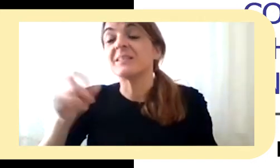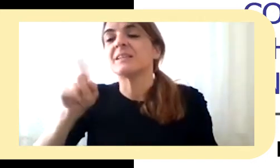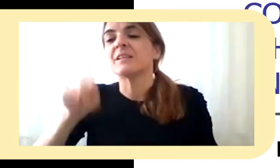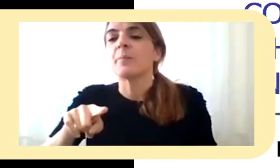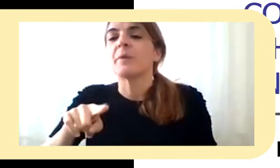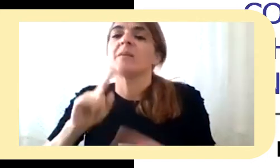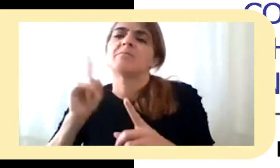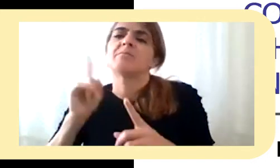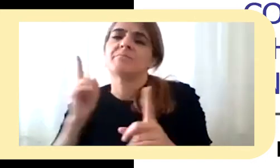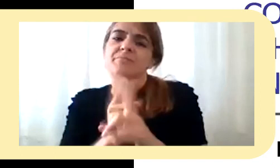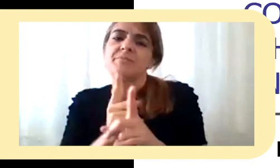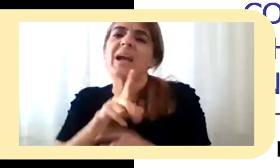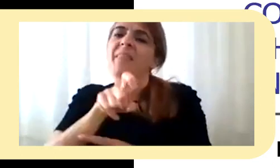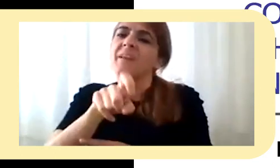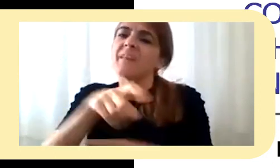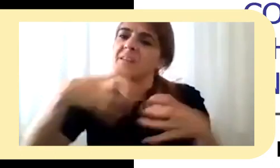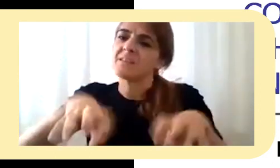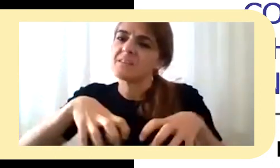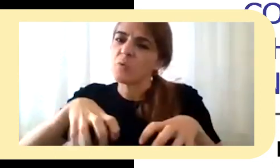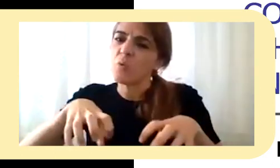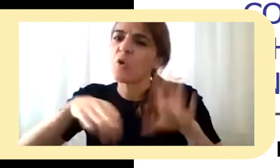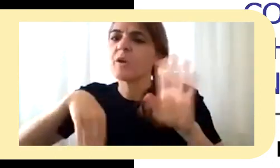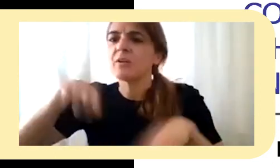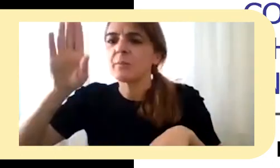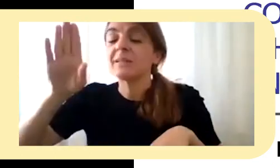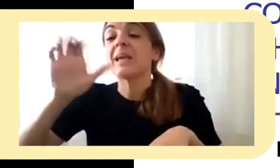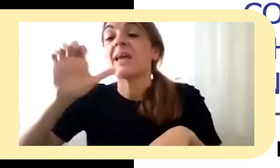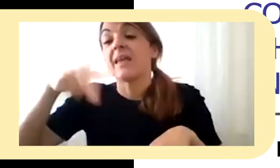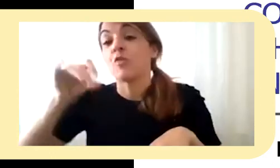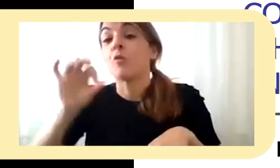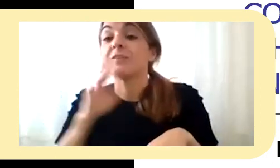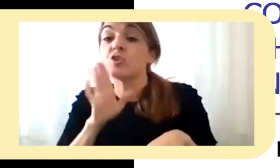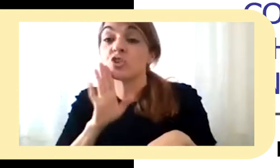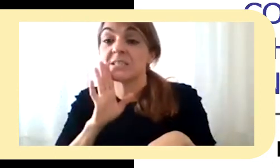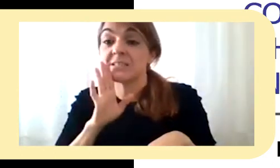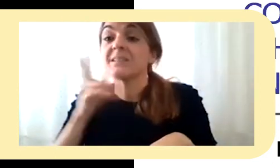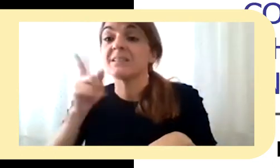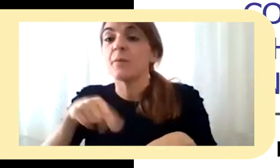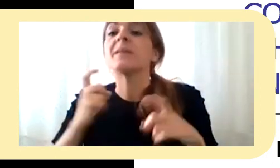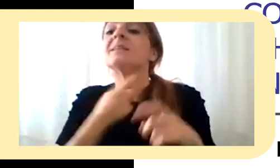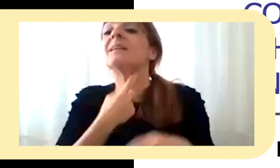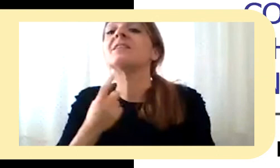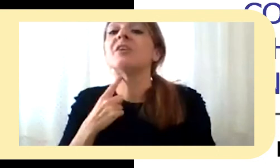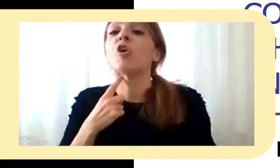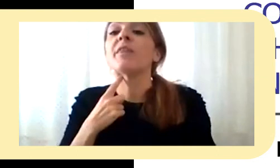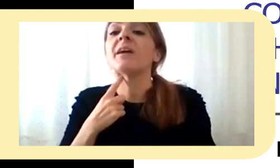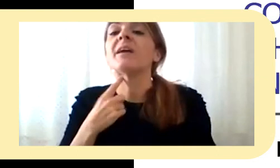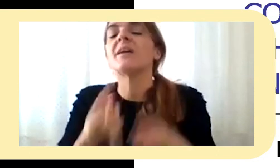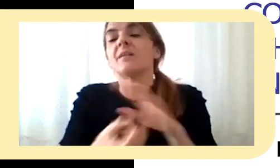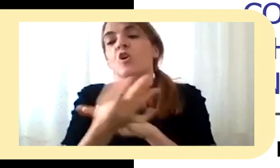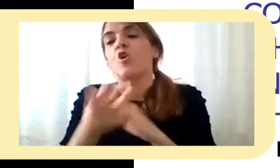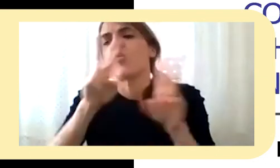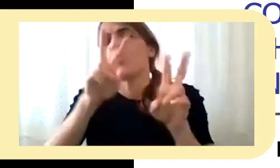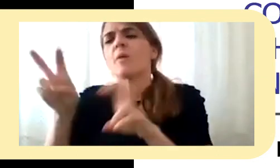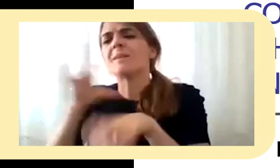testículo, incremento de la endometriosis, alteración de la función tiroidea, aparición de nuevas enfermedades que no teníamos antes, como